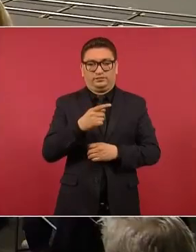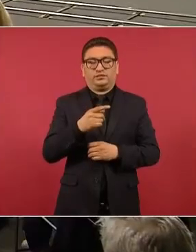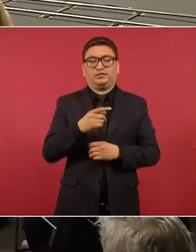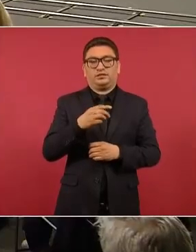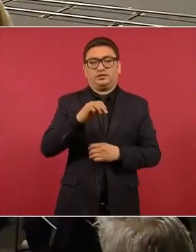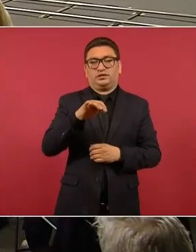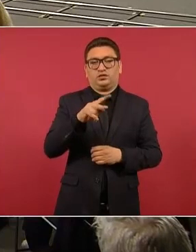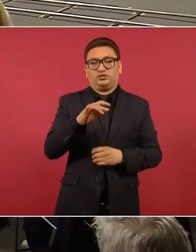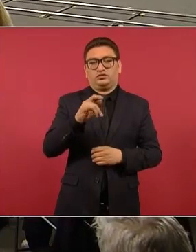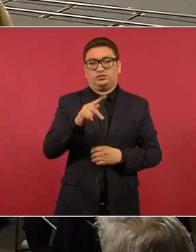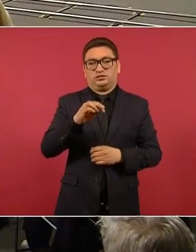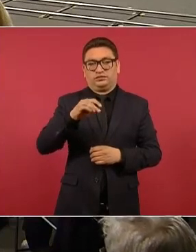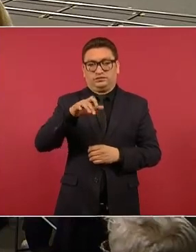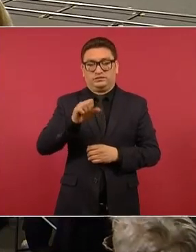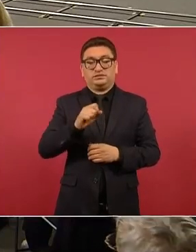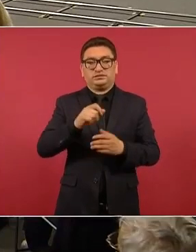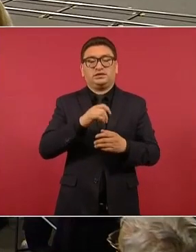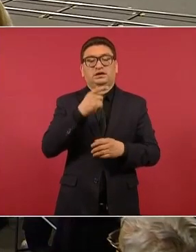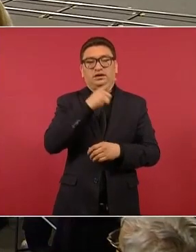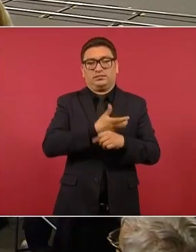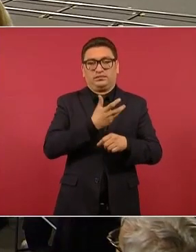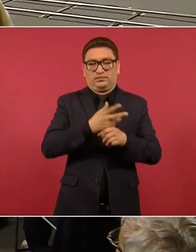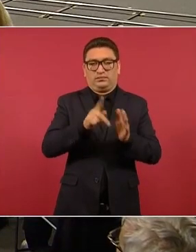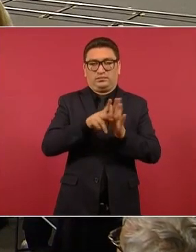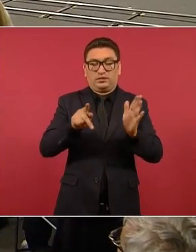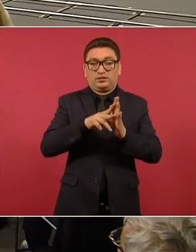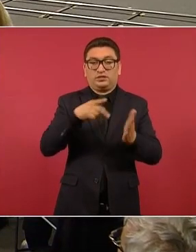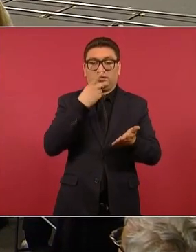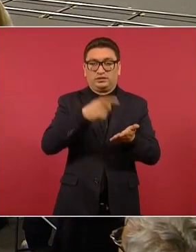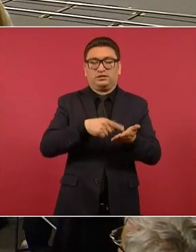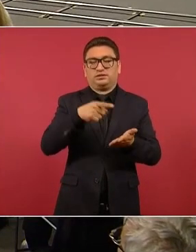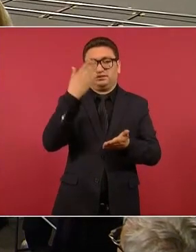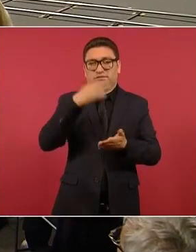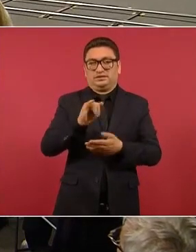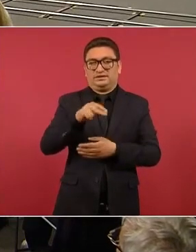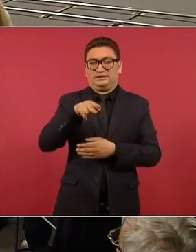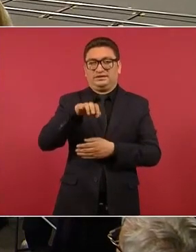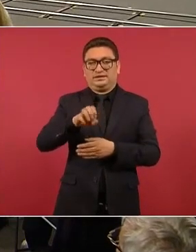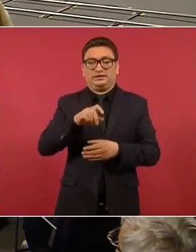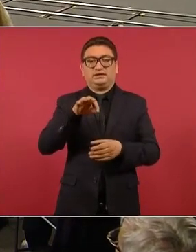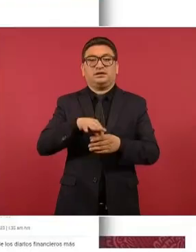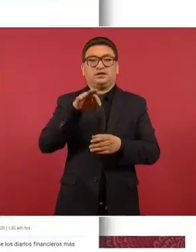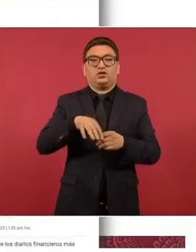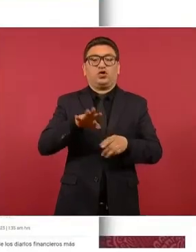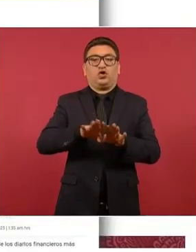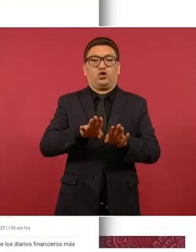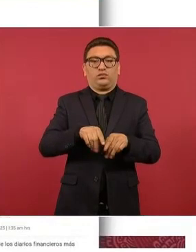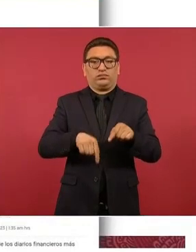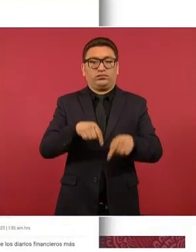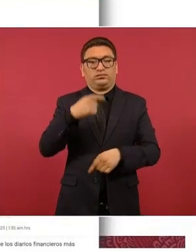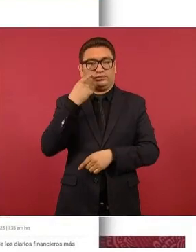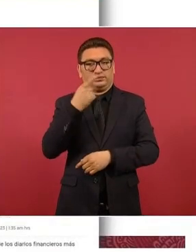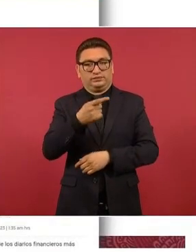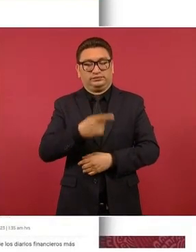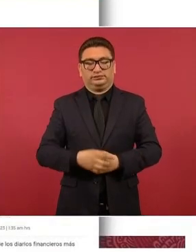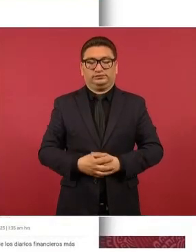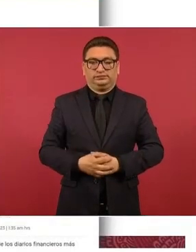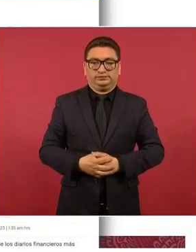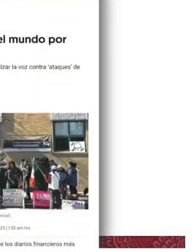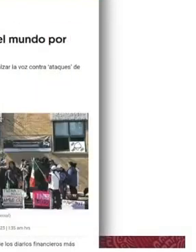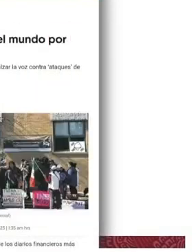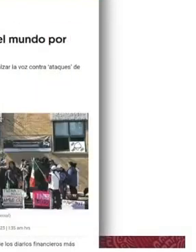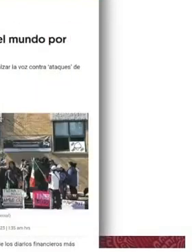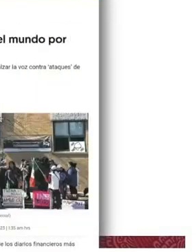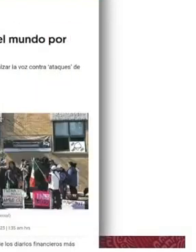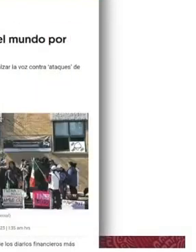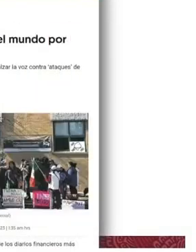Times publicó que en México la institución encargada de las elecciones, o sea, el INE, cojea por la reforma enviada por